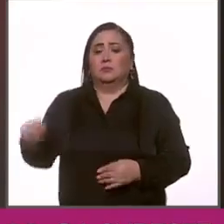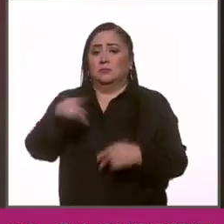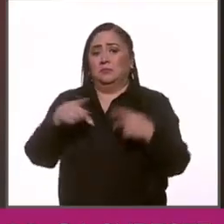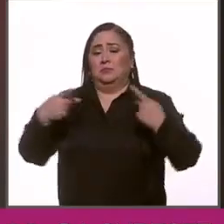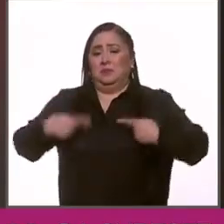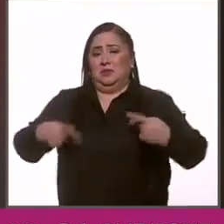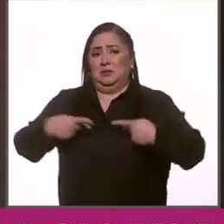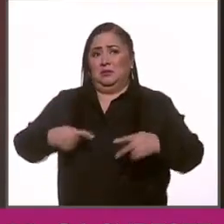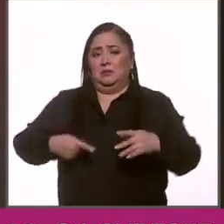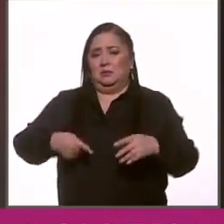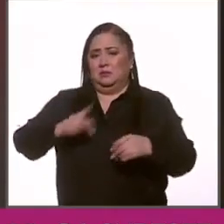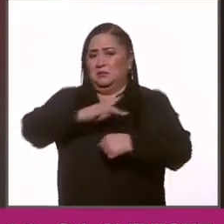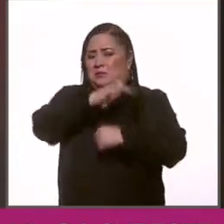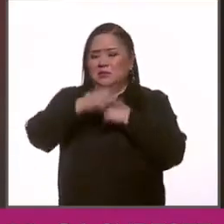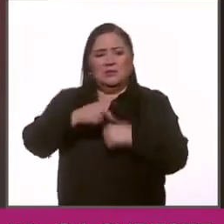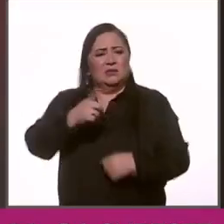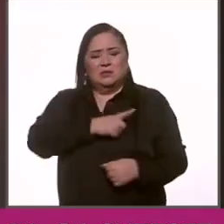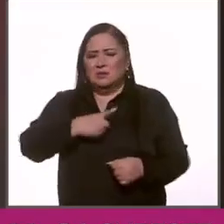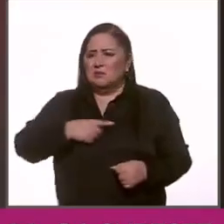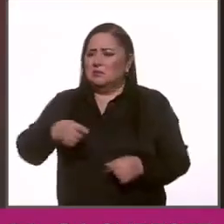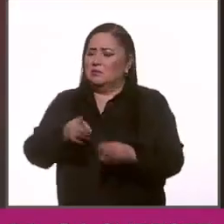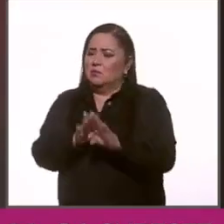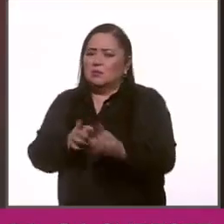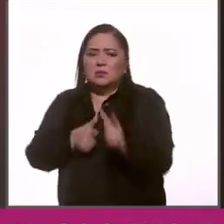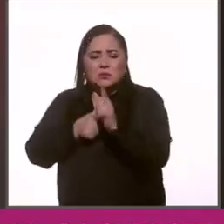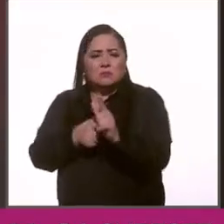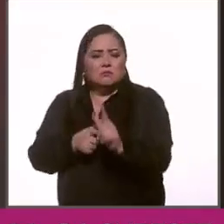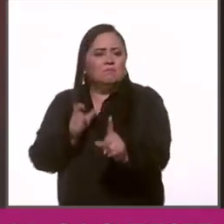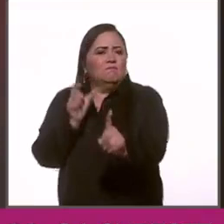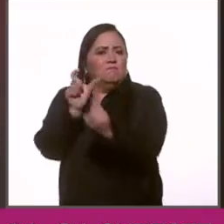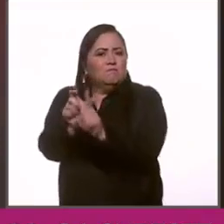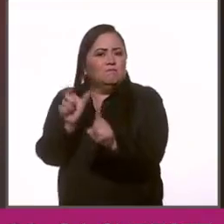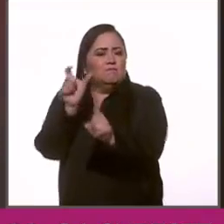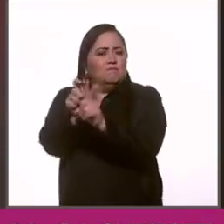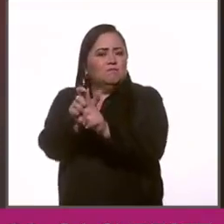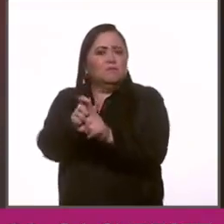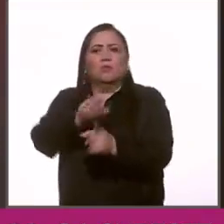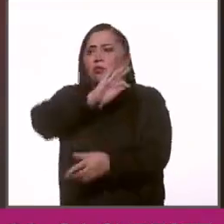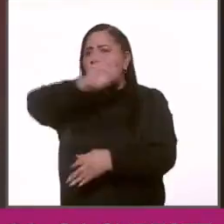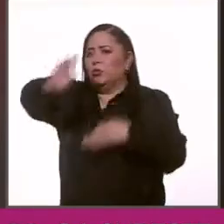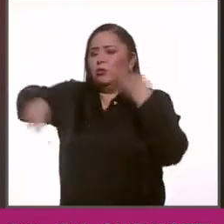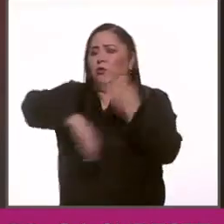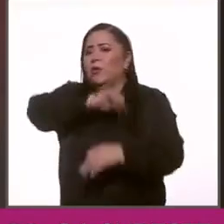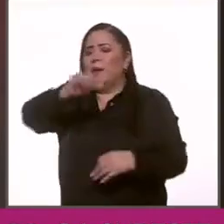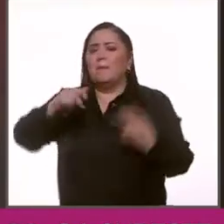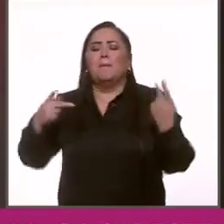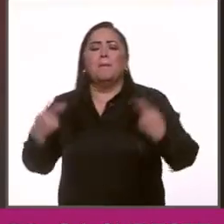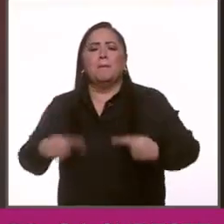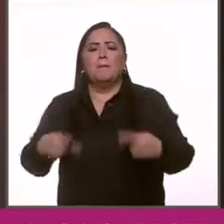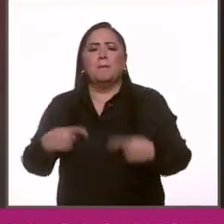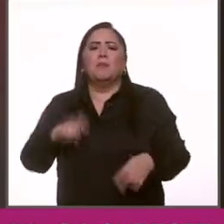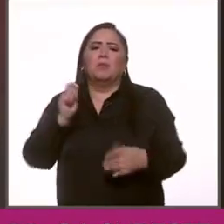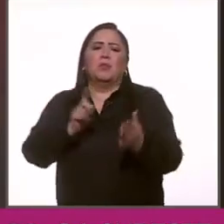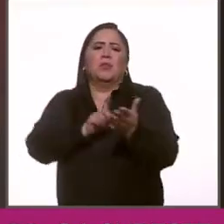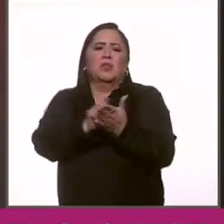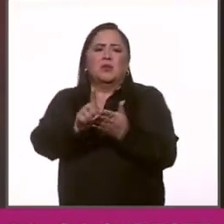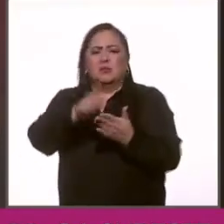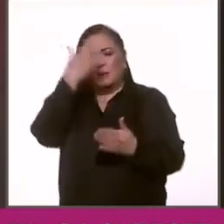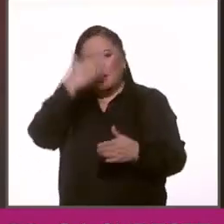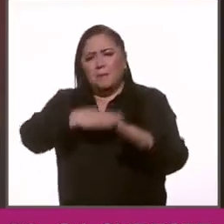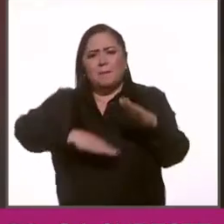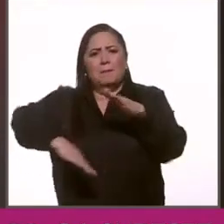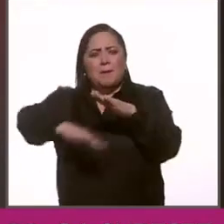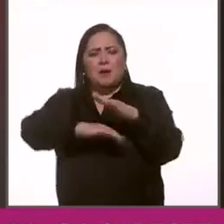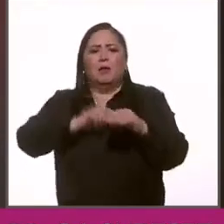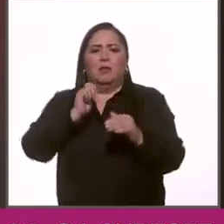por nuestro país es algo que tenemos que seguir protegiendo proteger a todas las personas que es el derecho básico